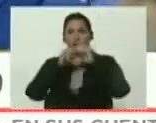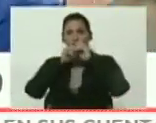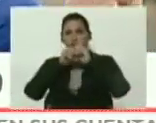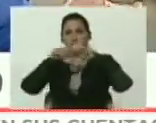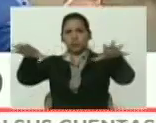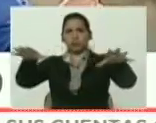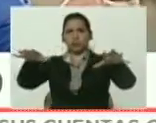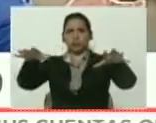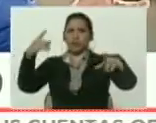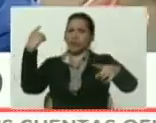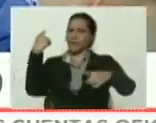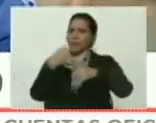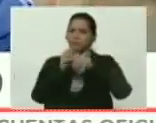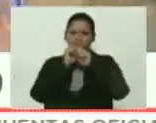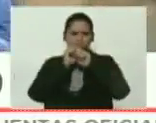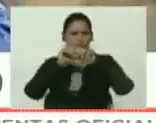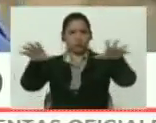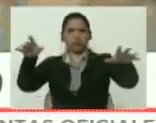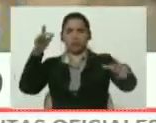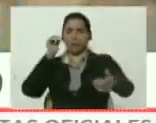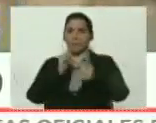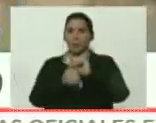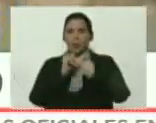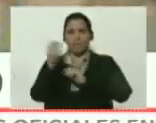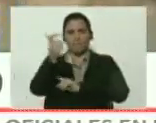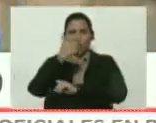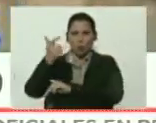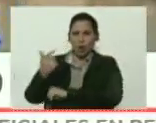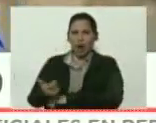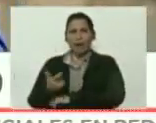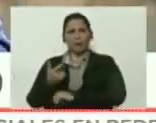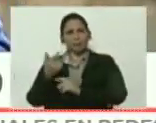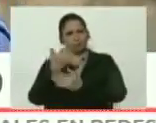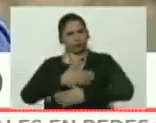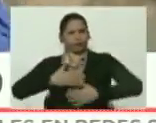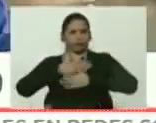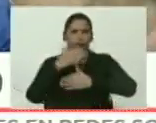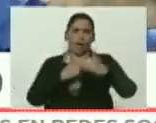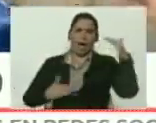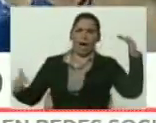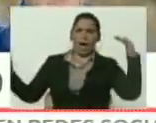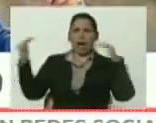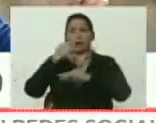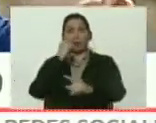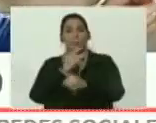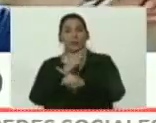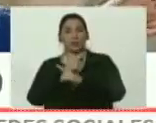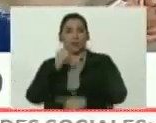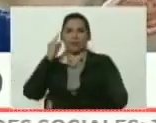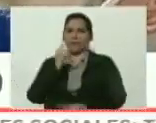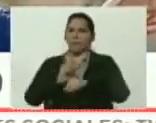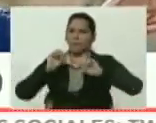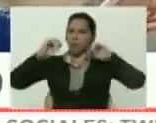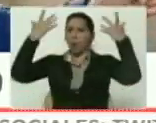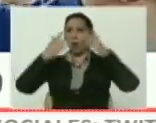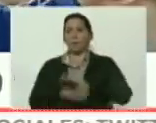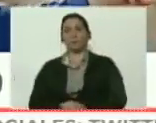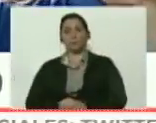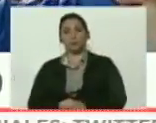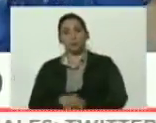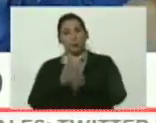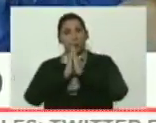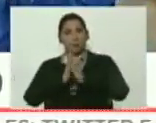Masificar, masificar el deporte y buscar la calidad de la alta competencia. Tenemos que lograrlo. Pedro Infante